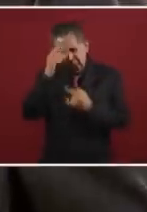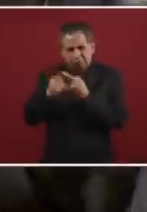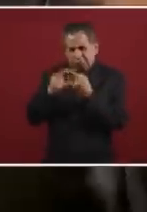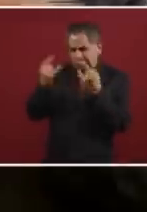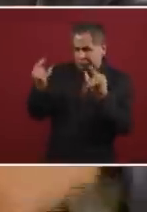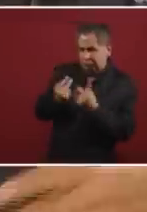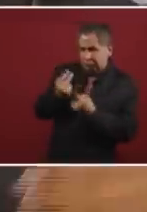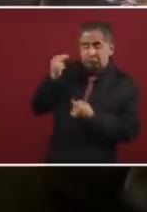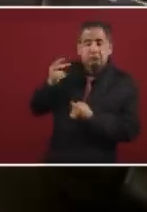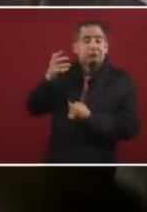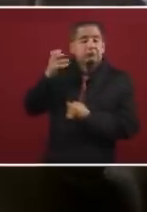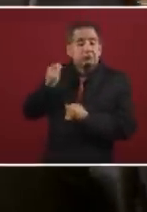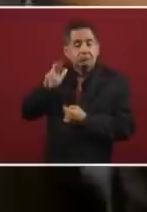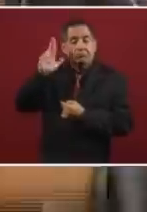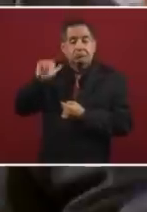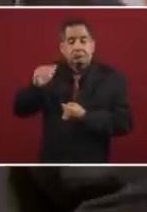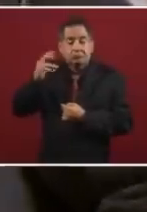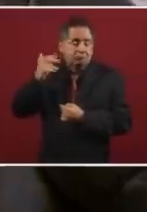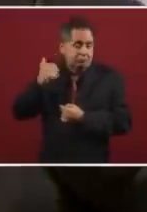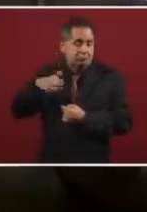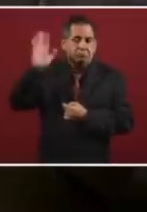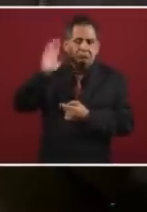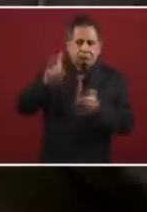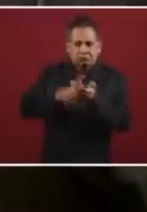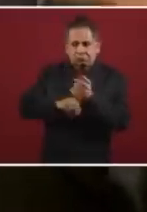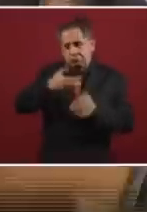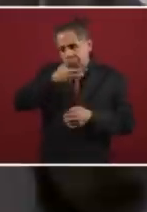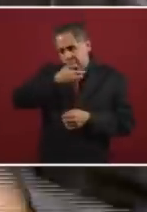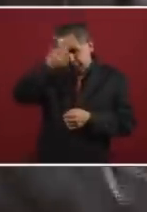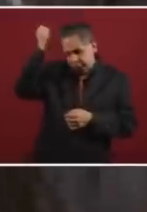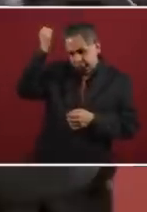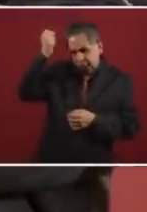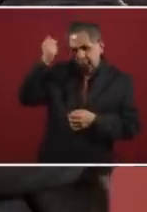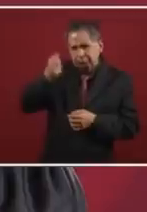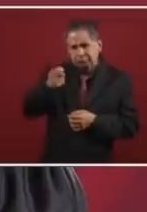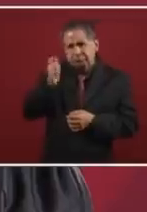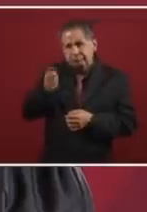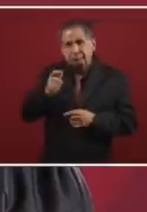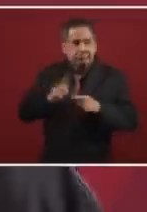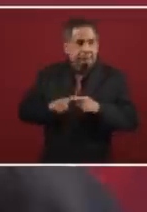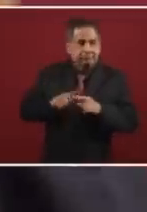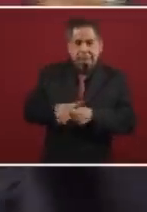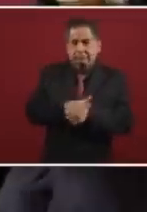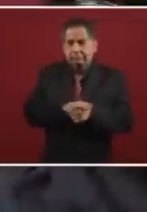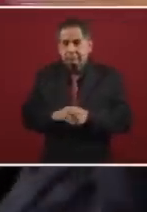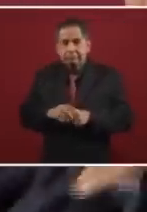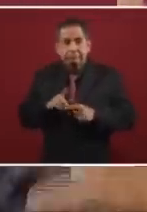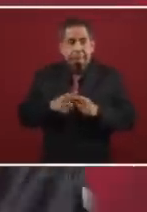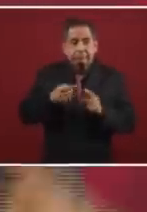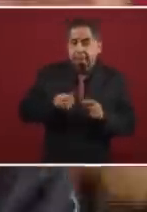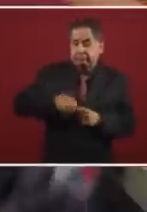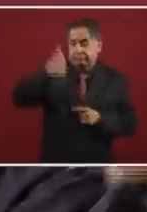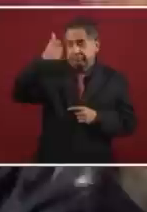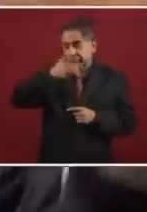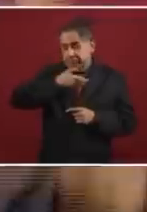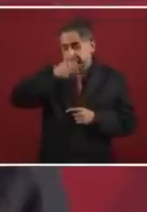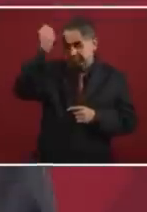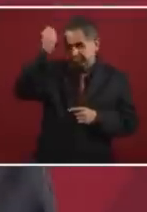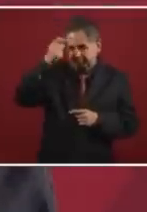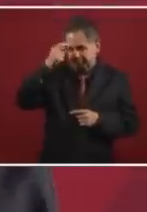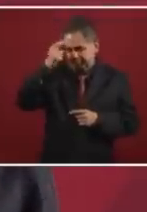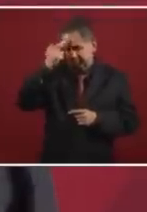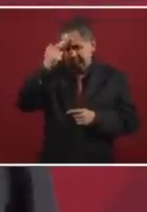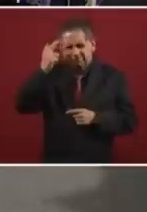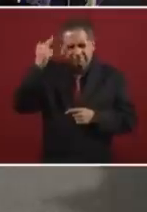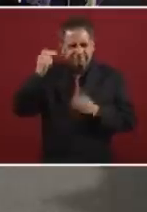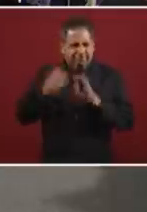esto cómo era lo del tapado el primer tapado que hubo ya lo expresé